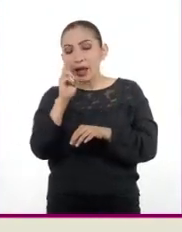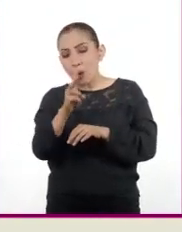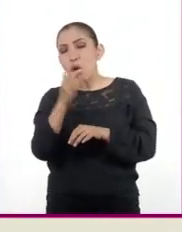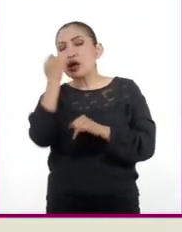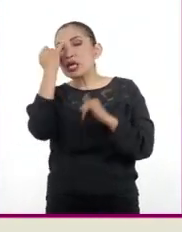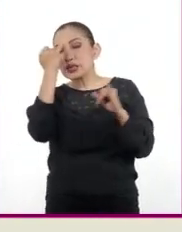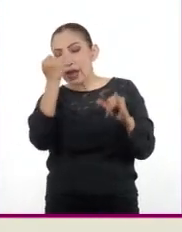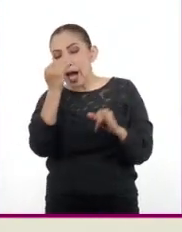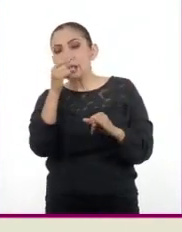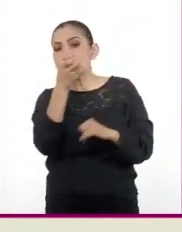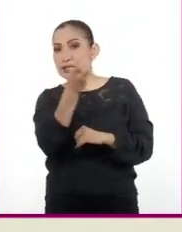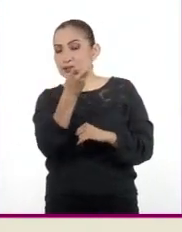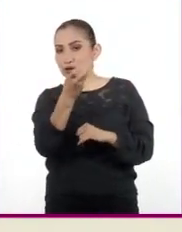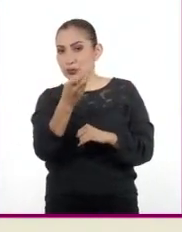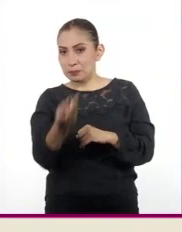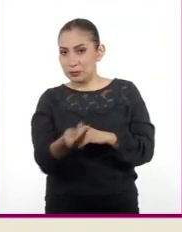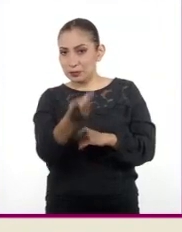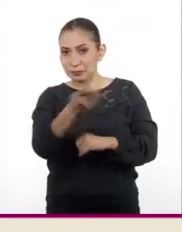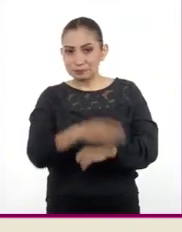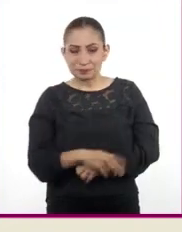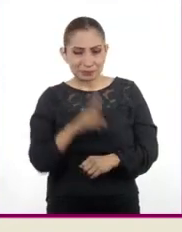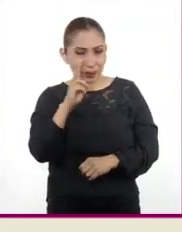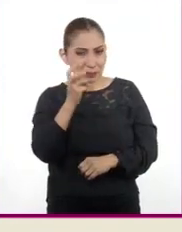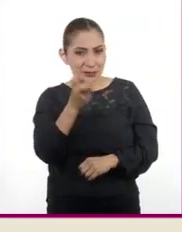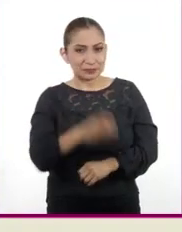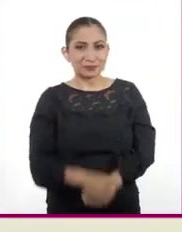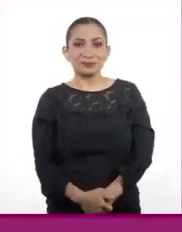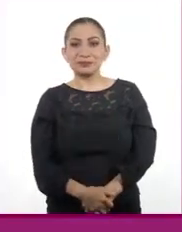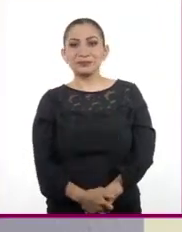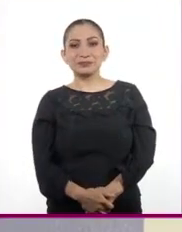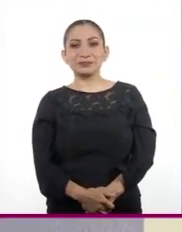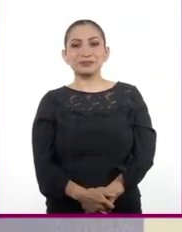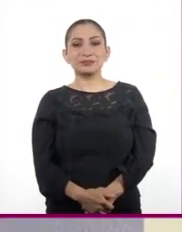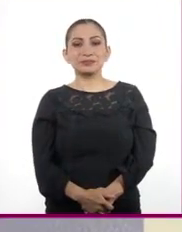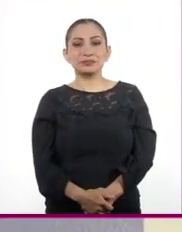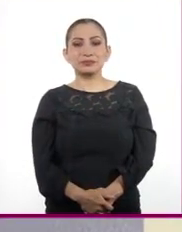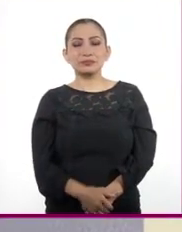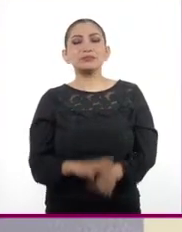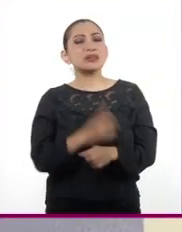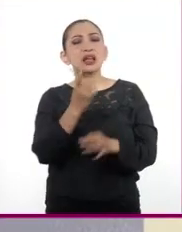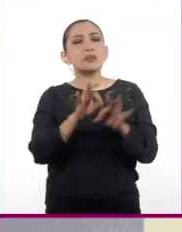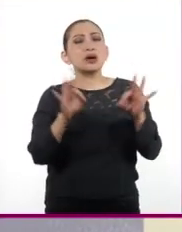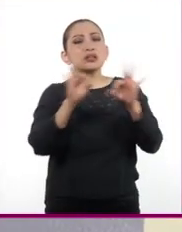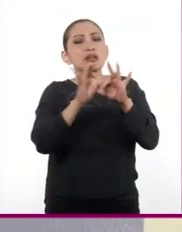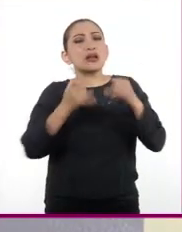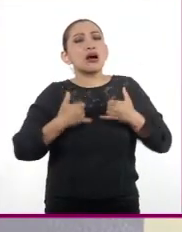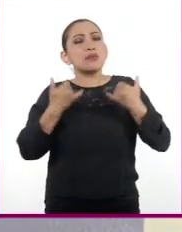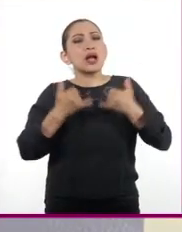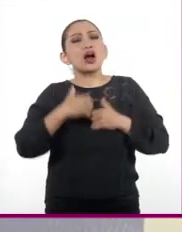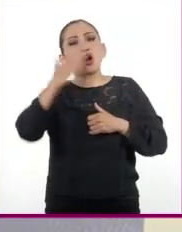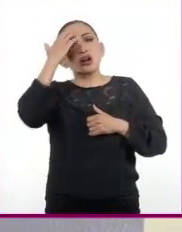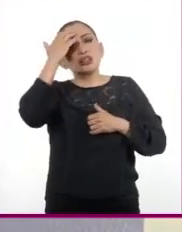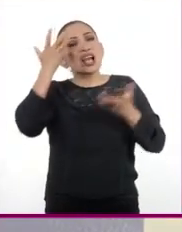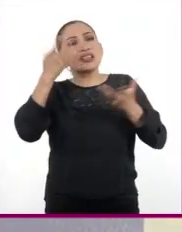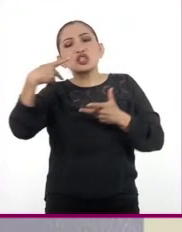algunas ideas al respecto. Veámoslo. ¿Por qué es importante que los jóvenes conozcan y ejerzan el derecho de réplica